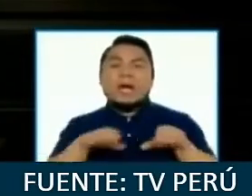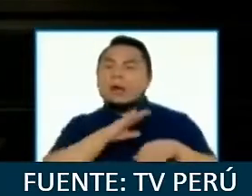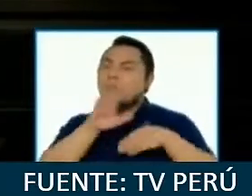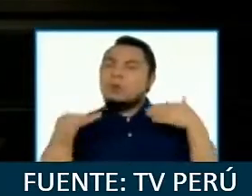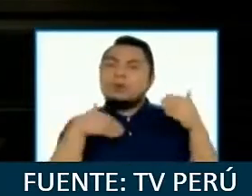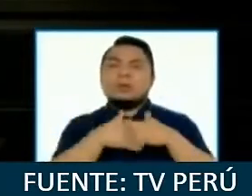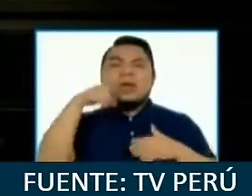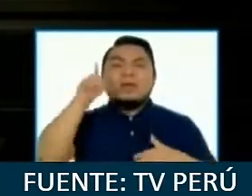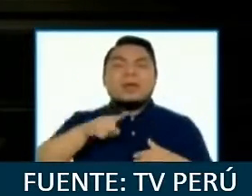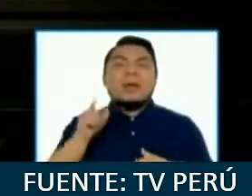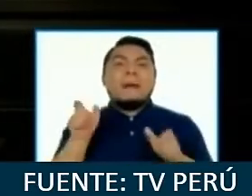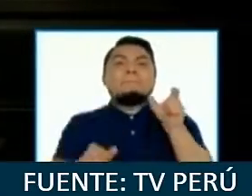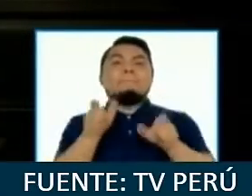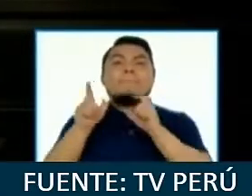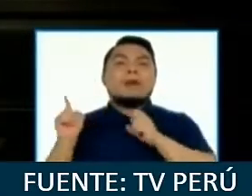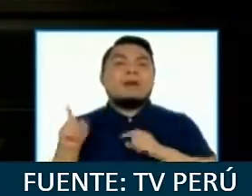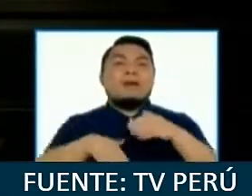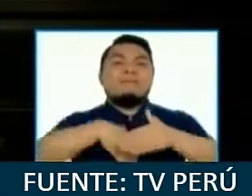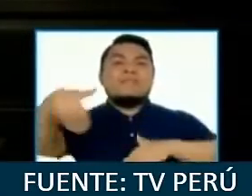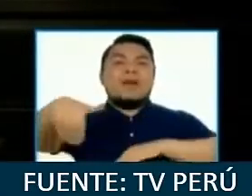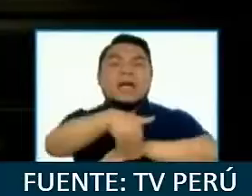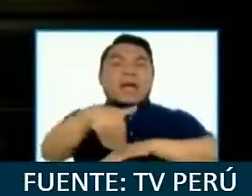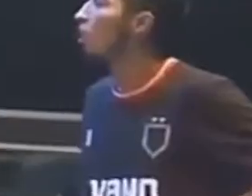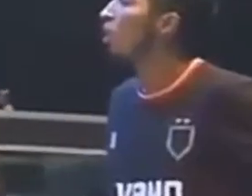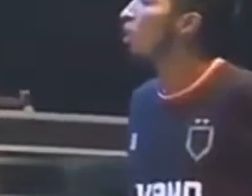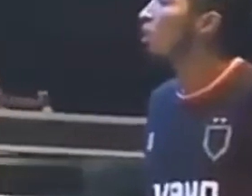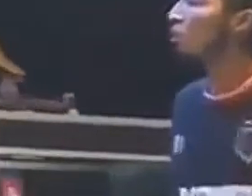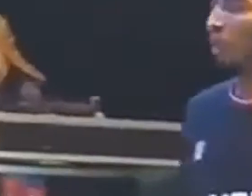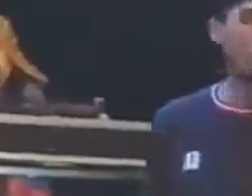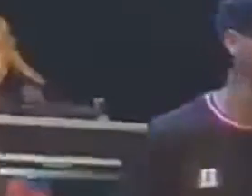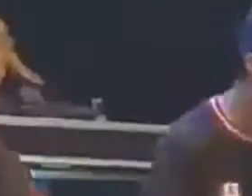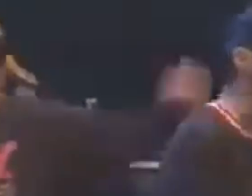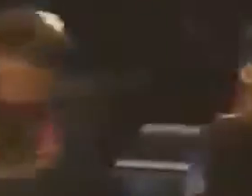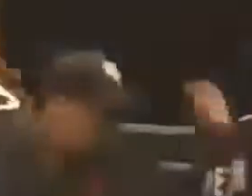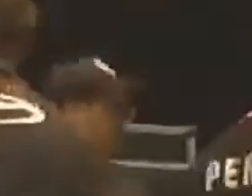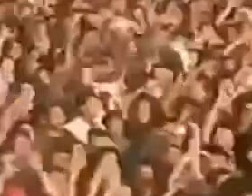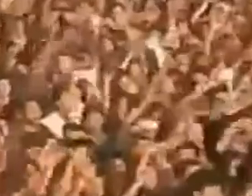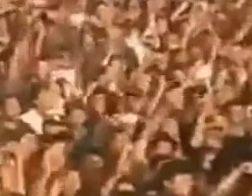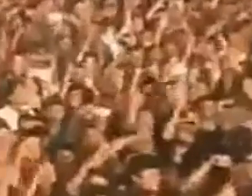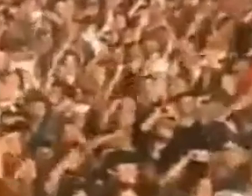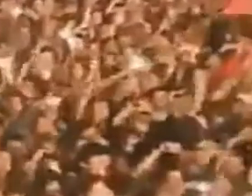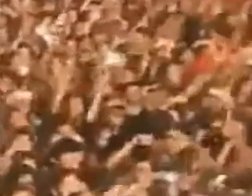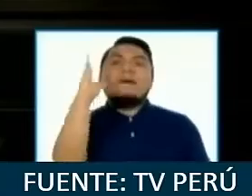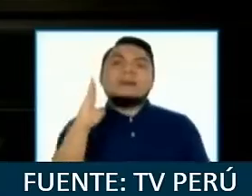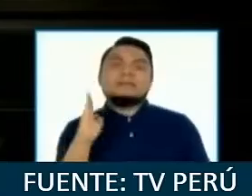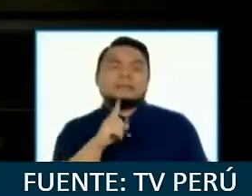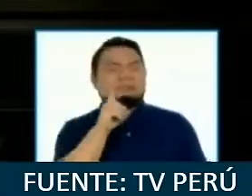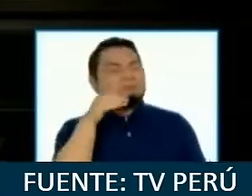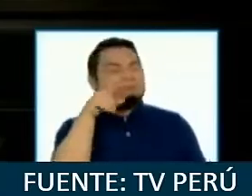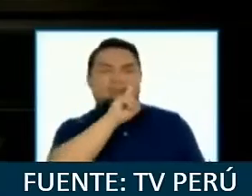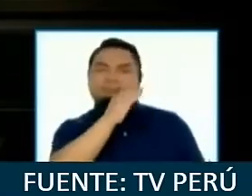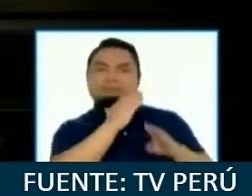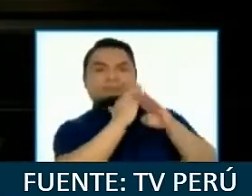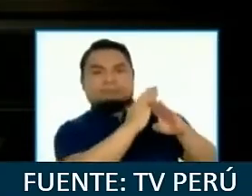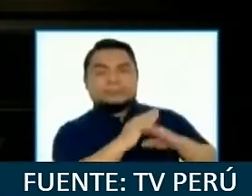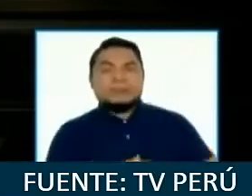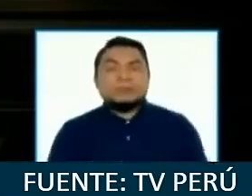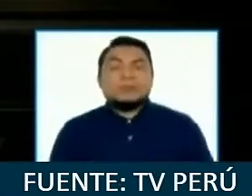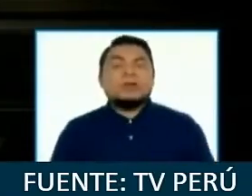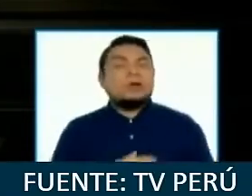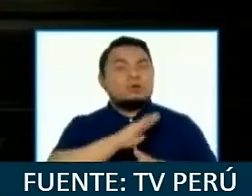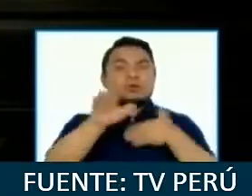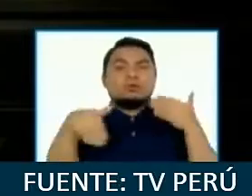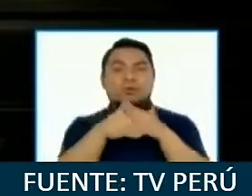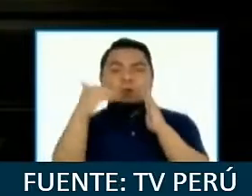impliquen desplazamientos fuera de la casa. ¡Cállate, cuchatumare! Todas estas medidas